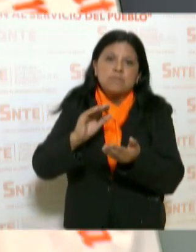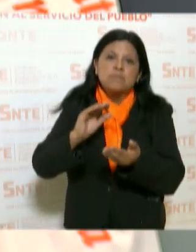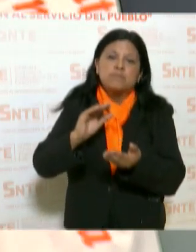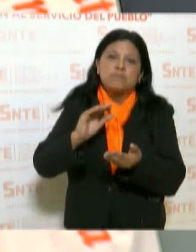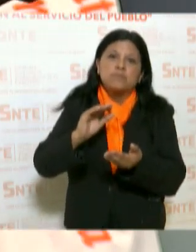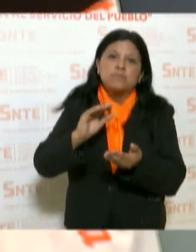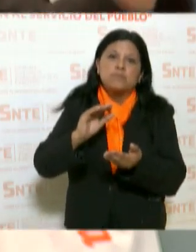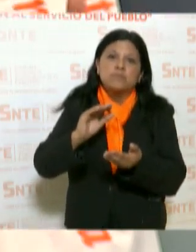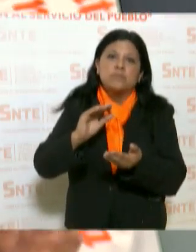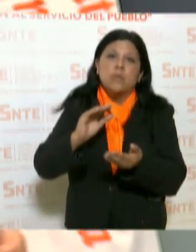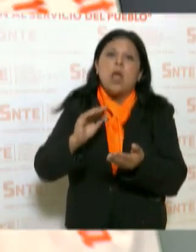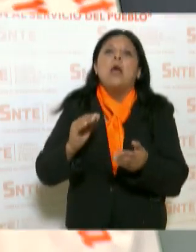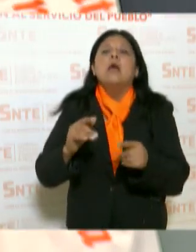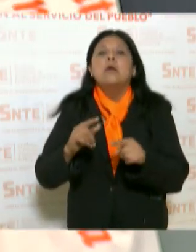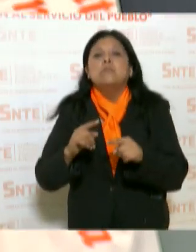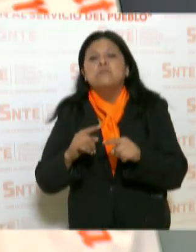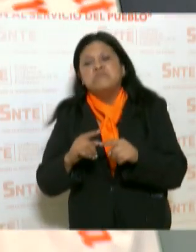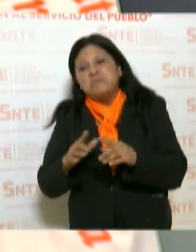de financieros,